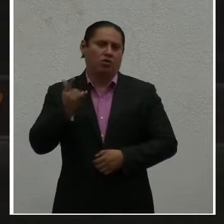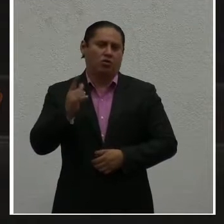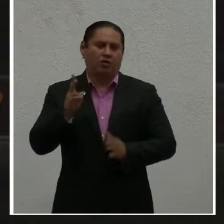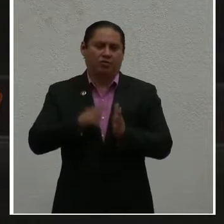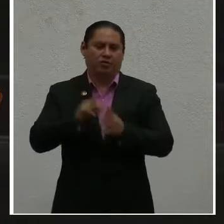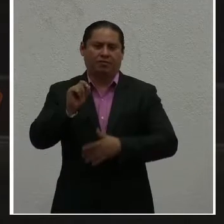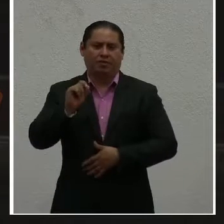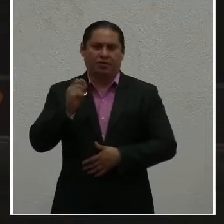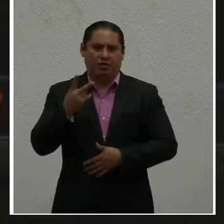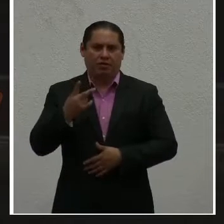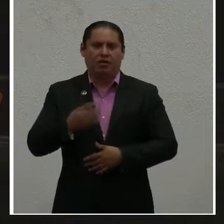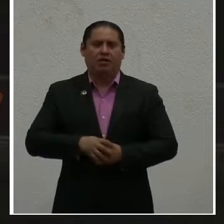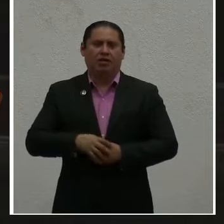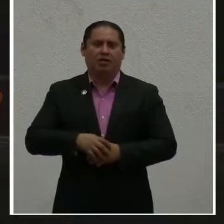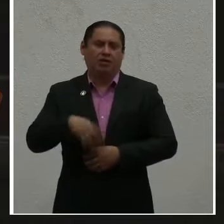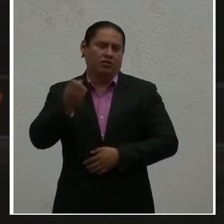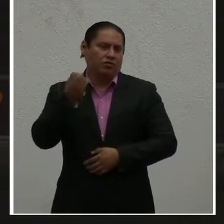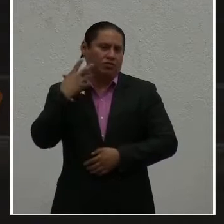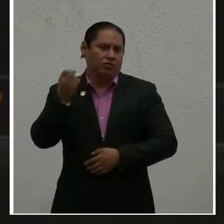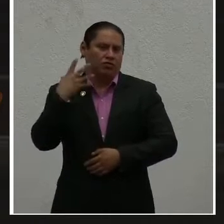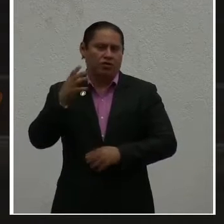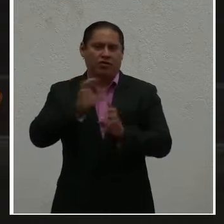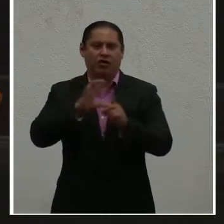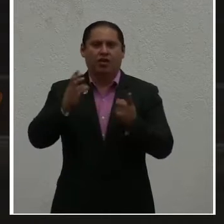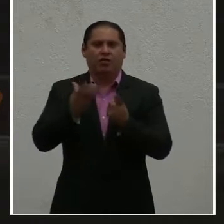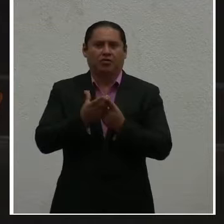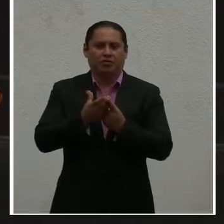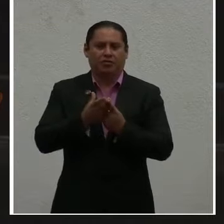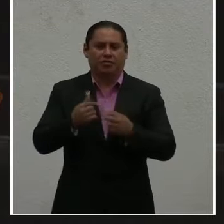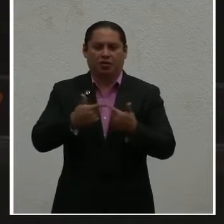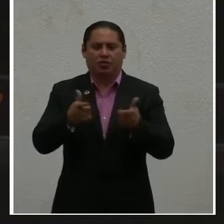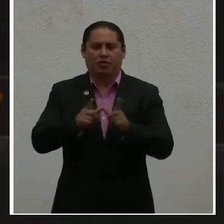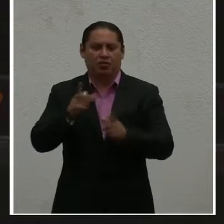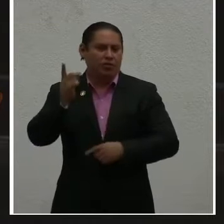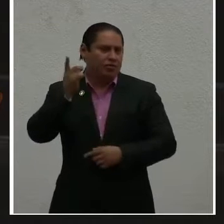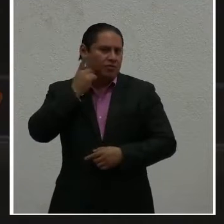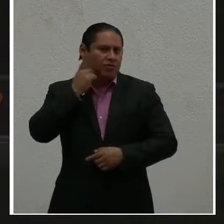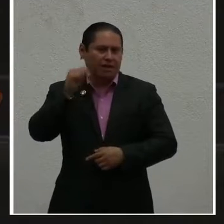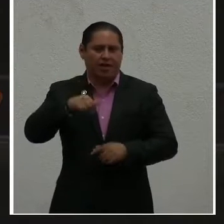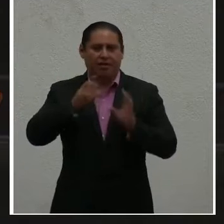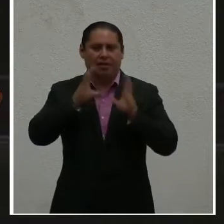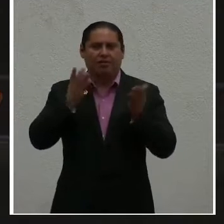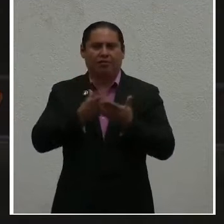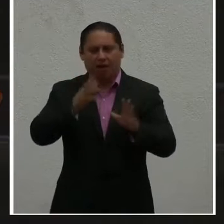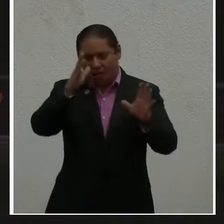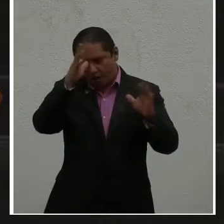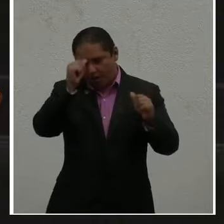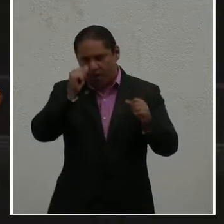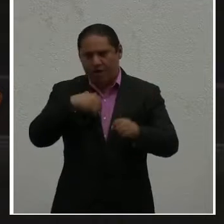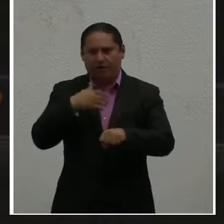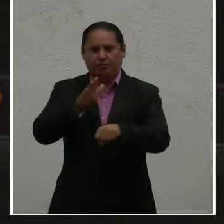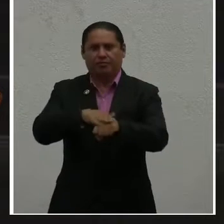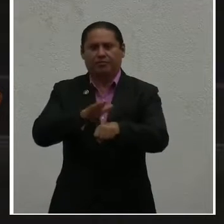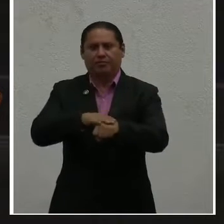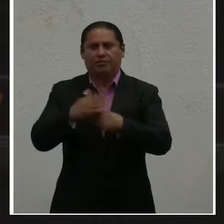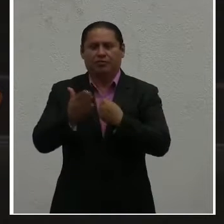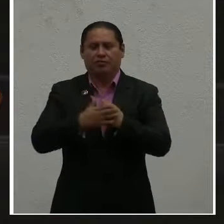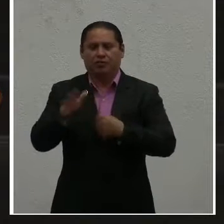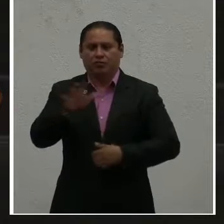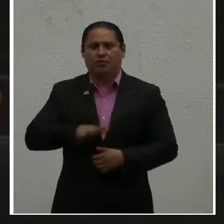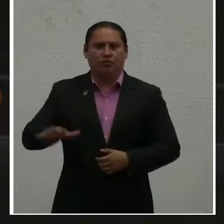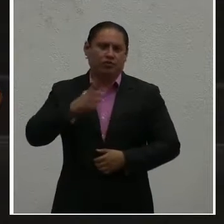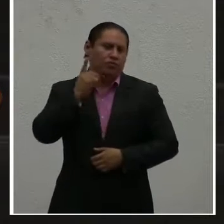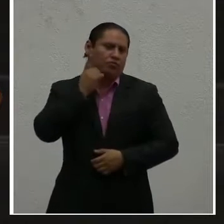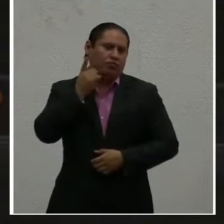2022, en sesión ordinaria de la Comisión Permanente del Congreso del Estado, acordó convocar a las diputadas y